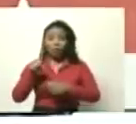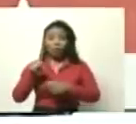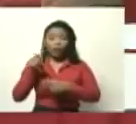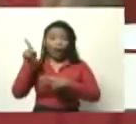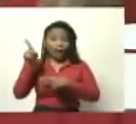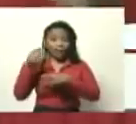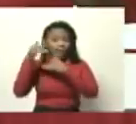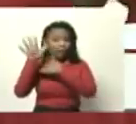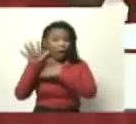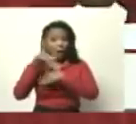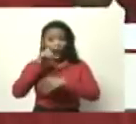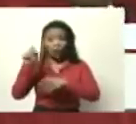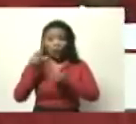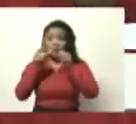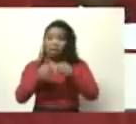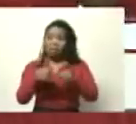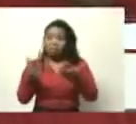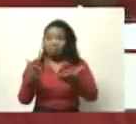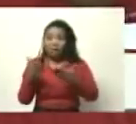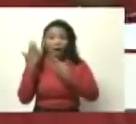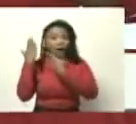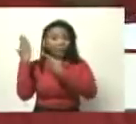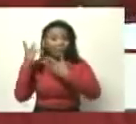tal? Así es la vida, pues.